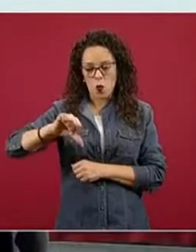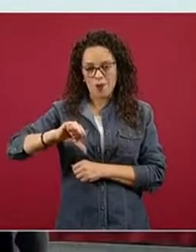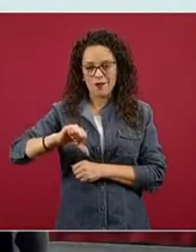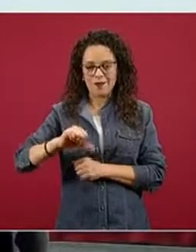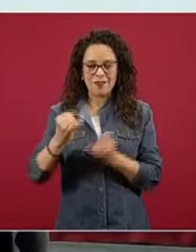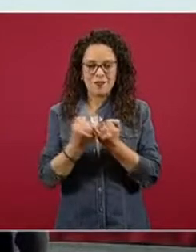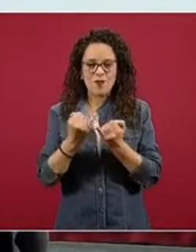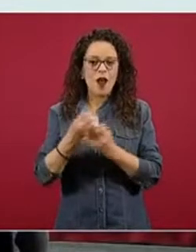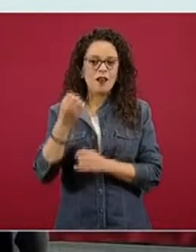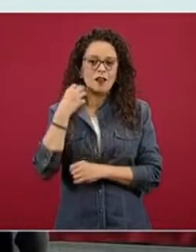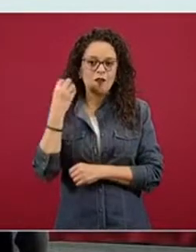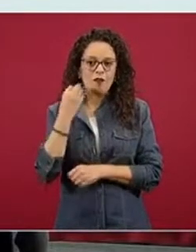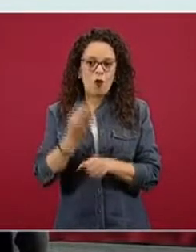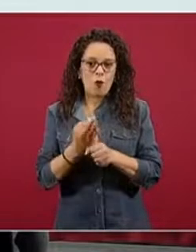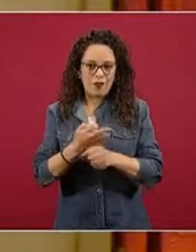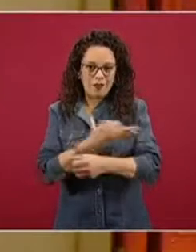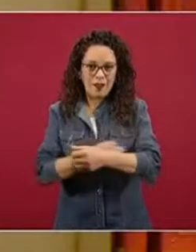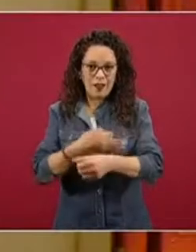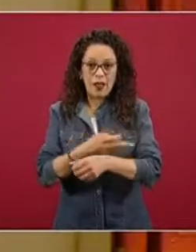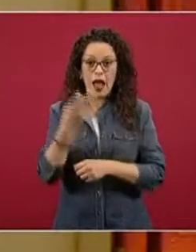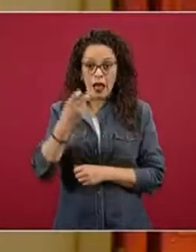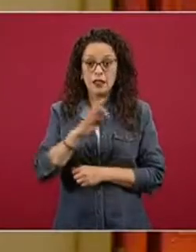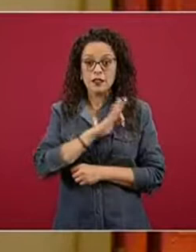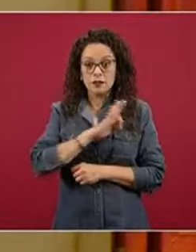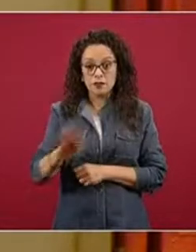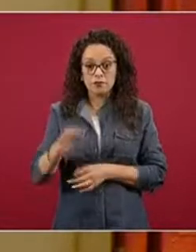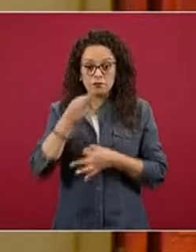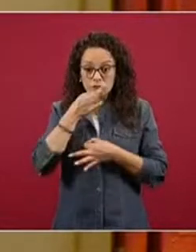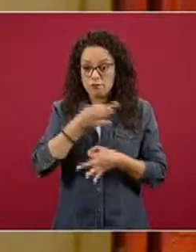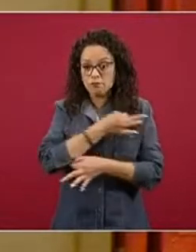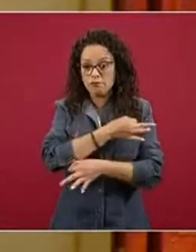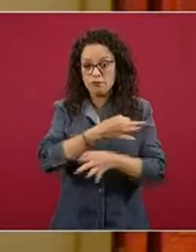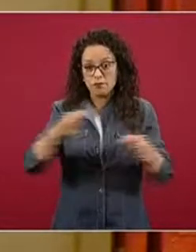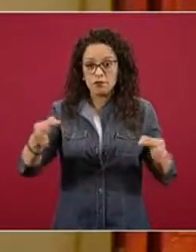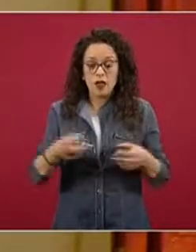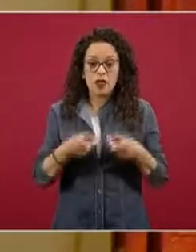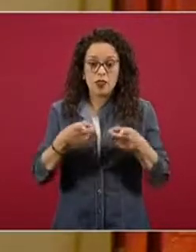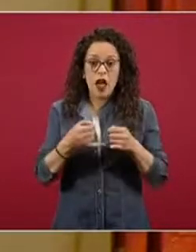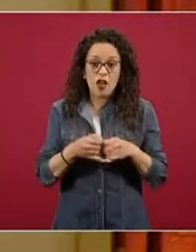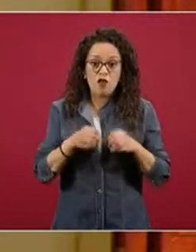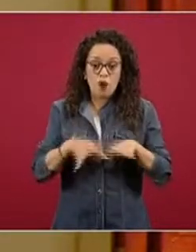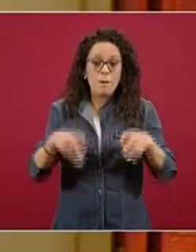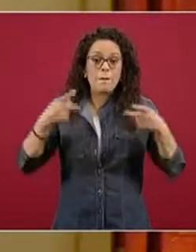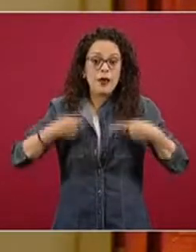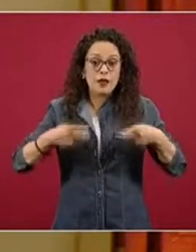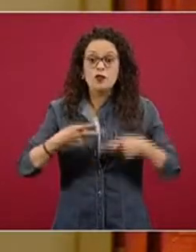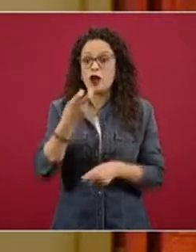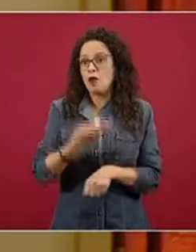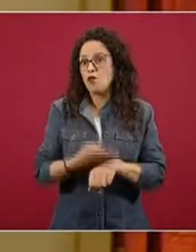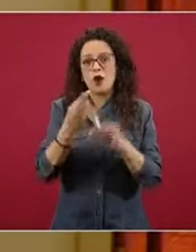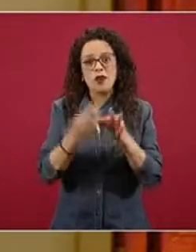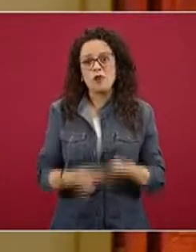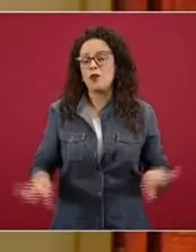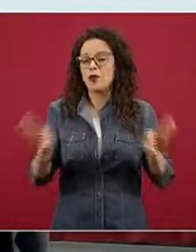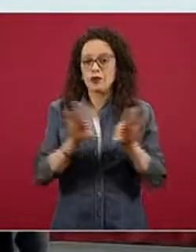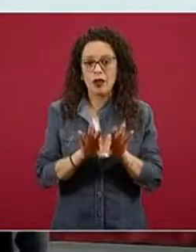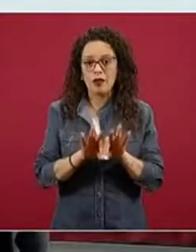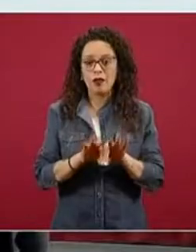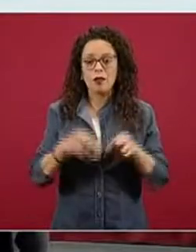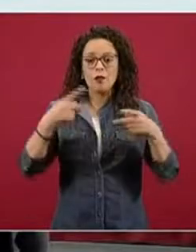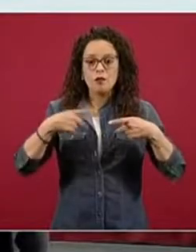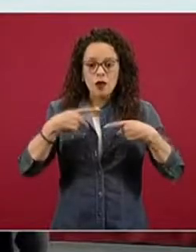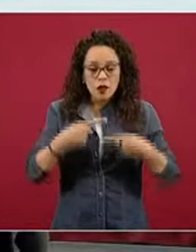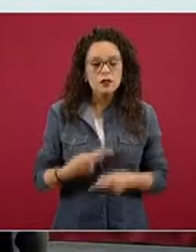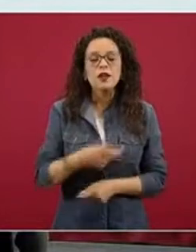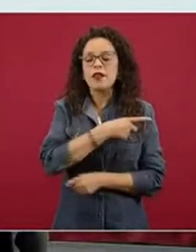hoy nos permite también capacitar e informar a la gente. Esto es muy importante. La gente debe de